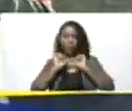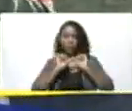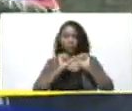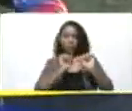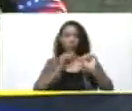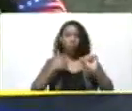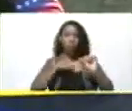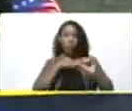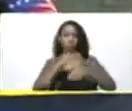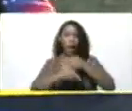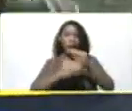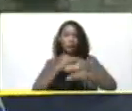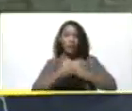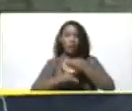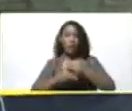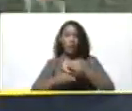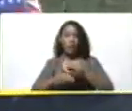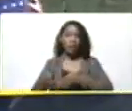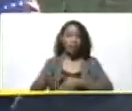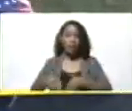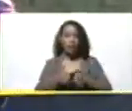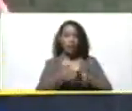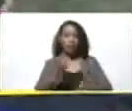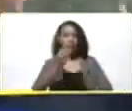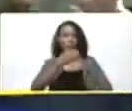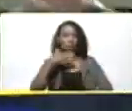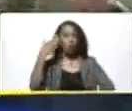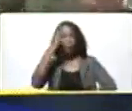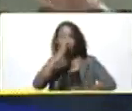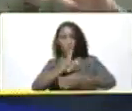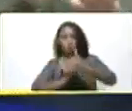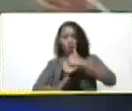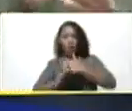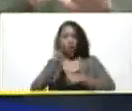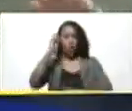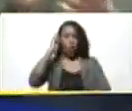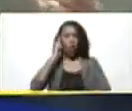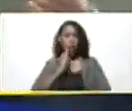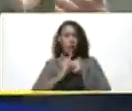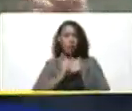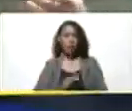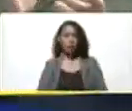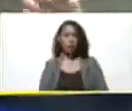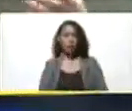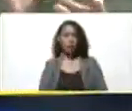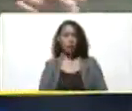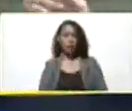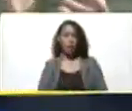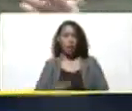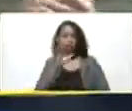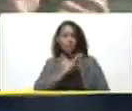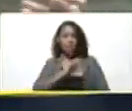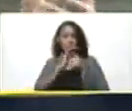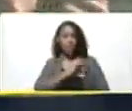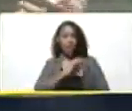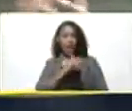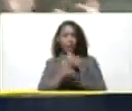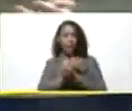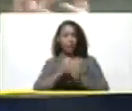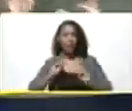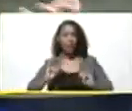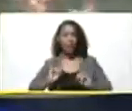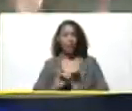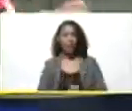continuemos nosotros transitando el camino de dignidad, de bolivarianismo, de soberanía, de